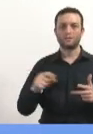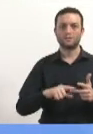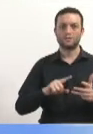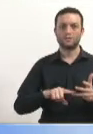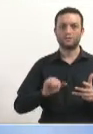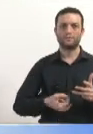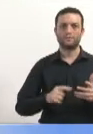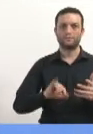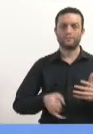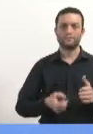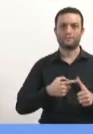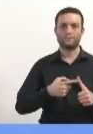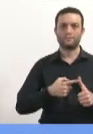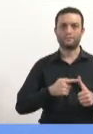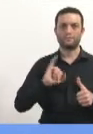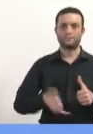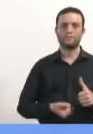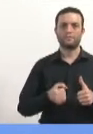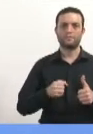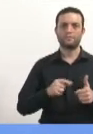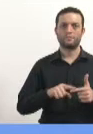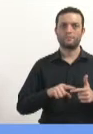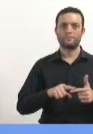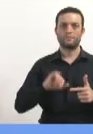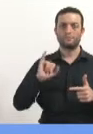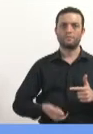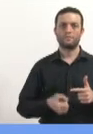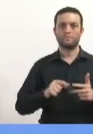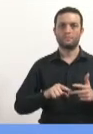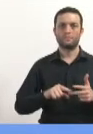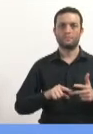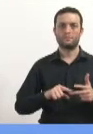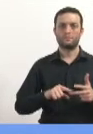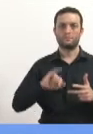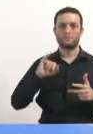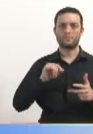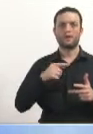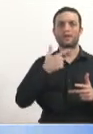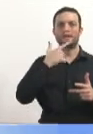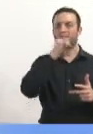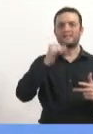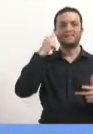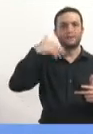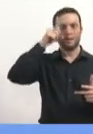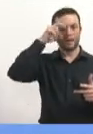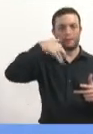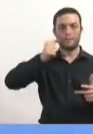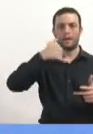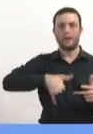afirmativo venga afirmativo beraza y afirmativo benedettini afirmativo sirve ausente senador